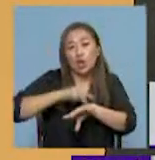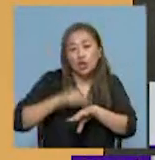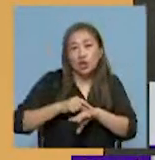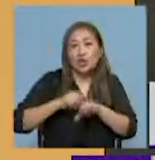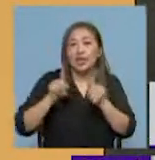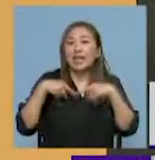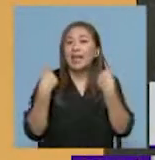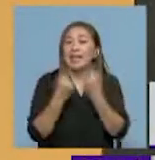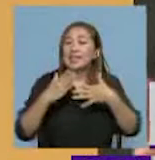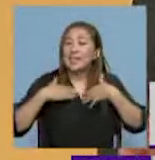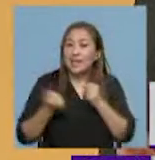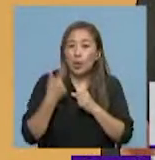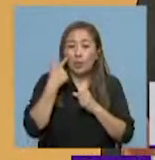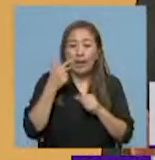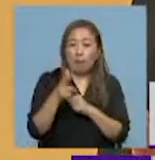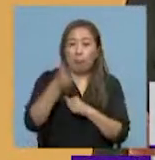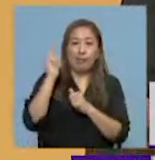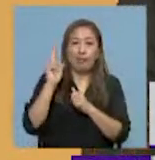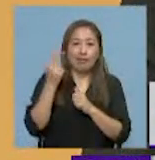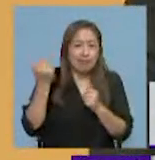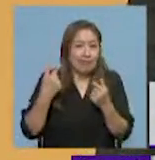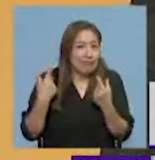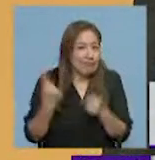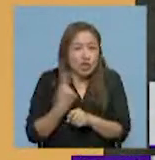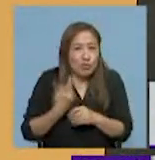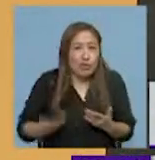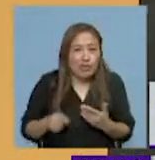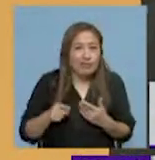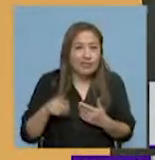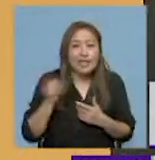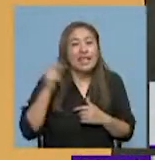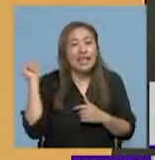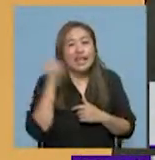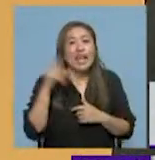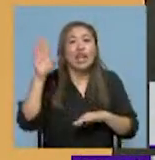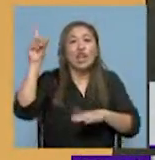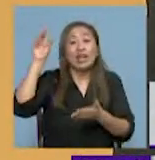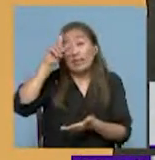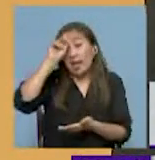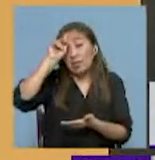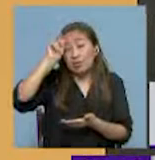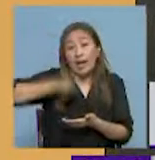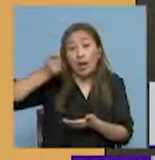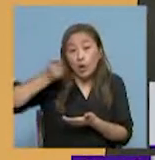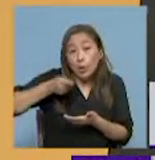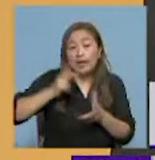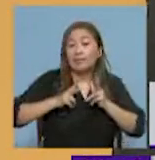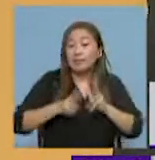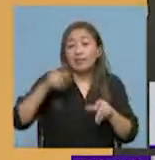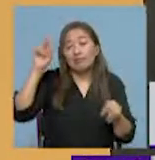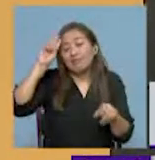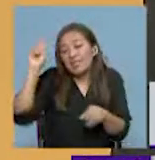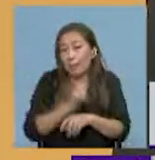salud no estudiamos para agarrar una pistola y mata a la gente entonces nosotros si hay una orden judicial estamos obligados a cumplirlo